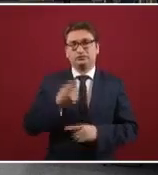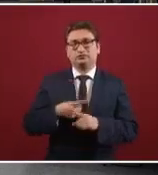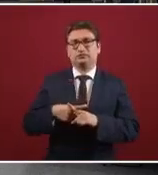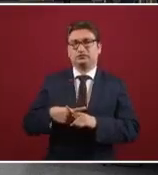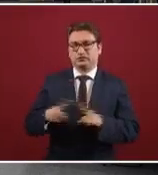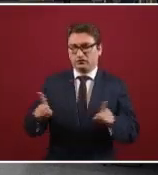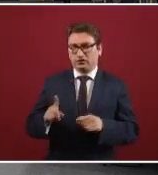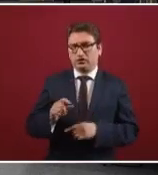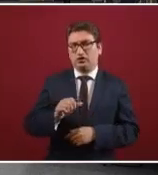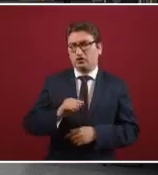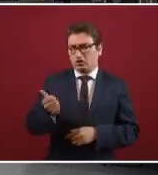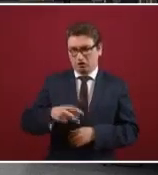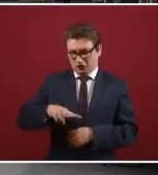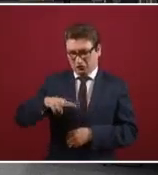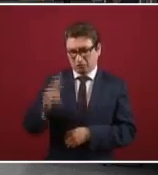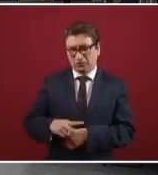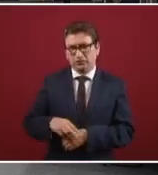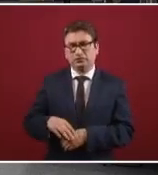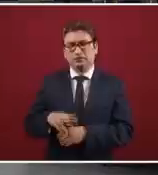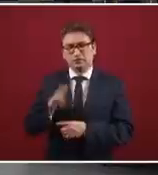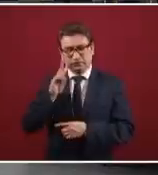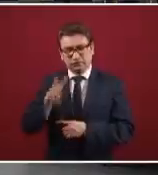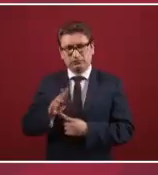la otra realidad